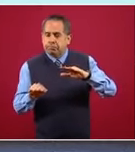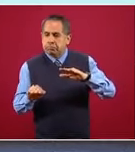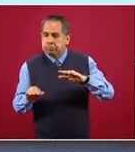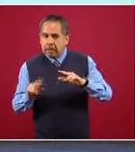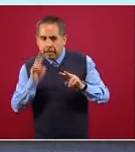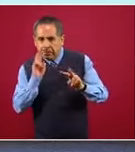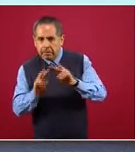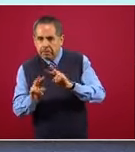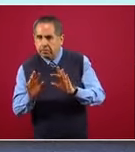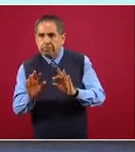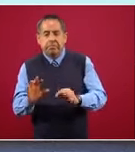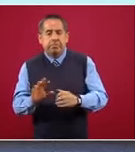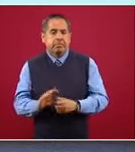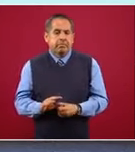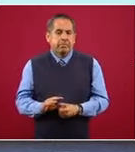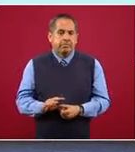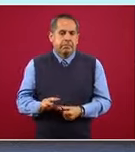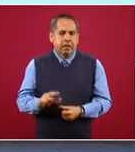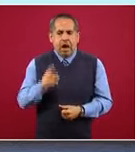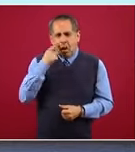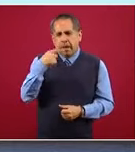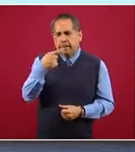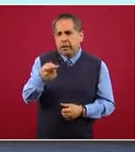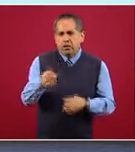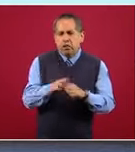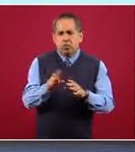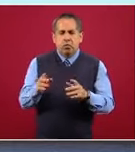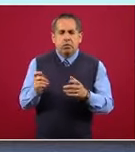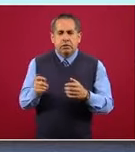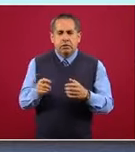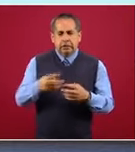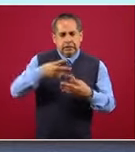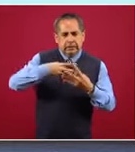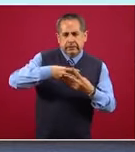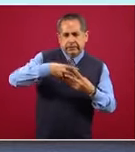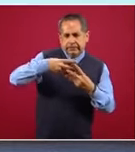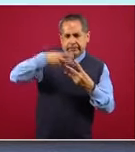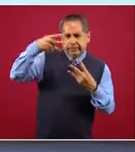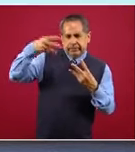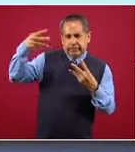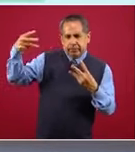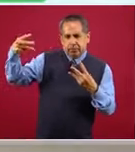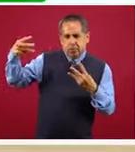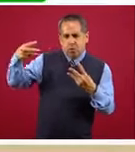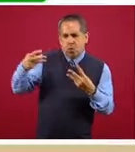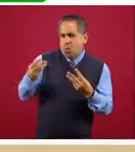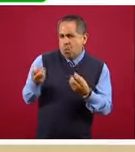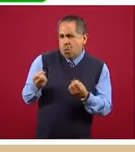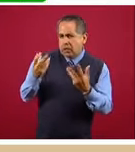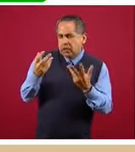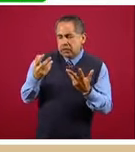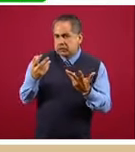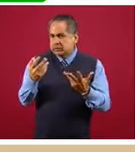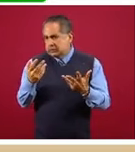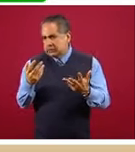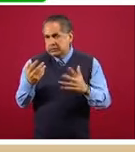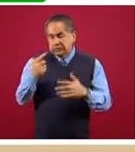notificado. Veamos ahora en la siguiente gráfica los casos estimados. Podemos ver nuevamente el